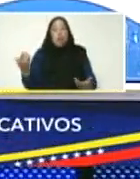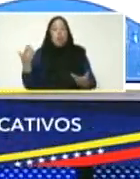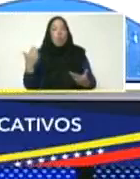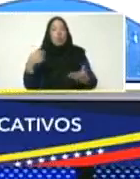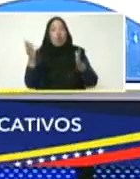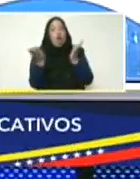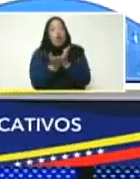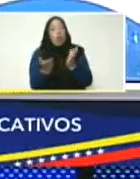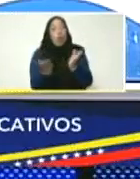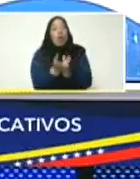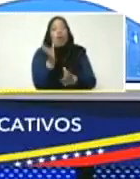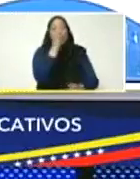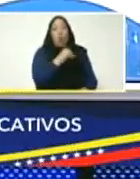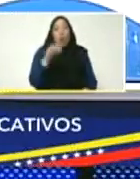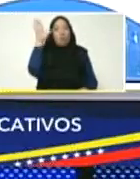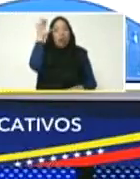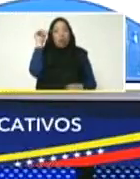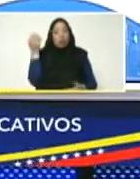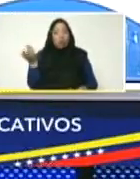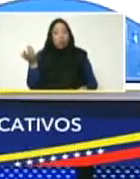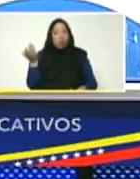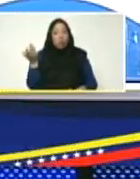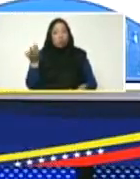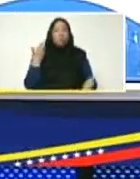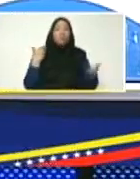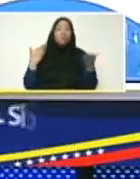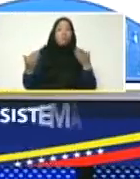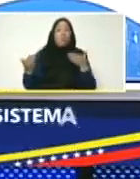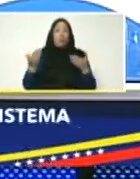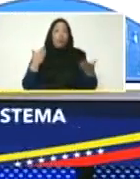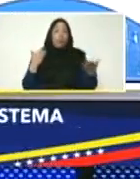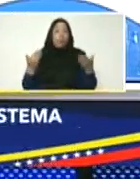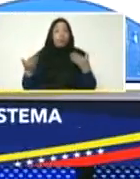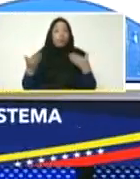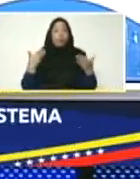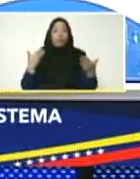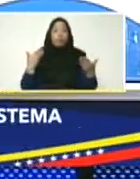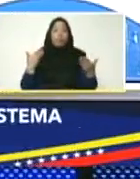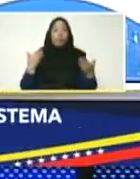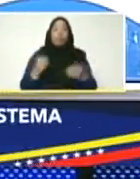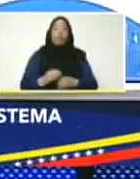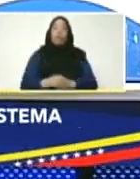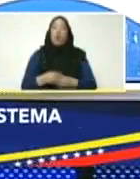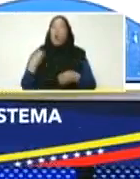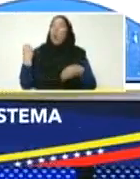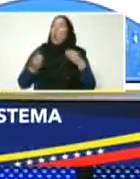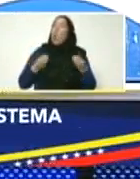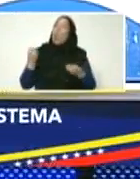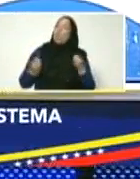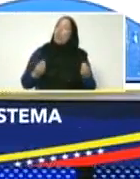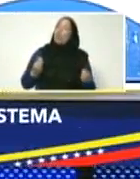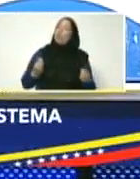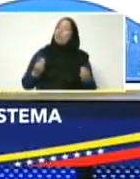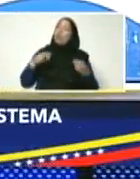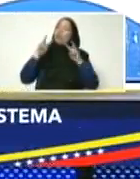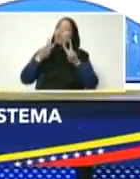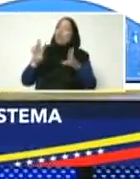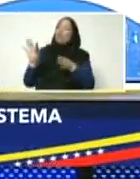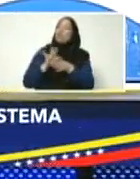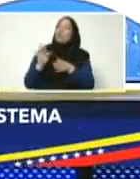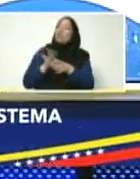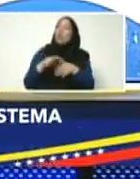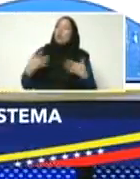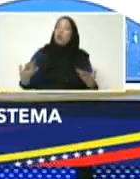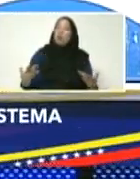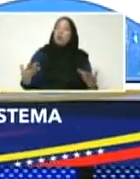institución educativa puede funcionar sin servicio de un baño, pues? ¿Cómo? Dígame usted, el ser humano, ¿cómo puede funcionar?